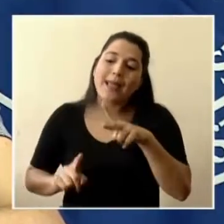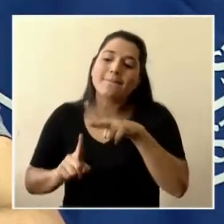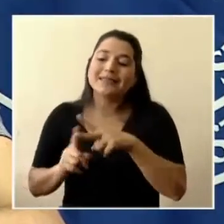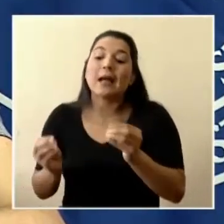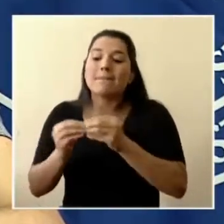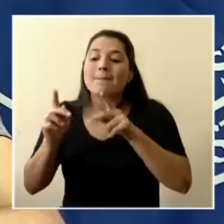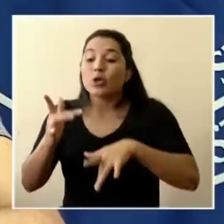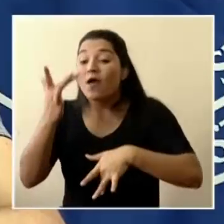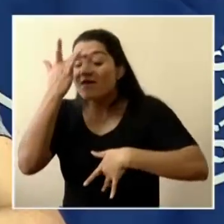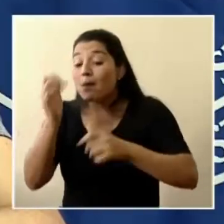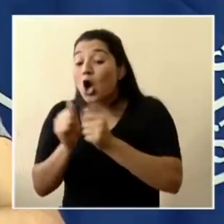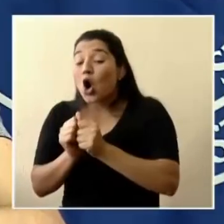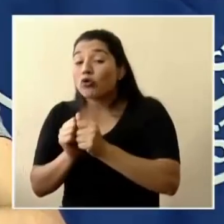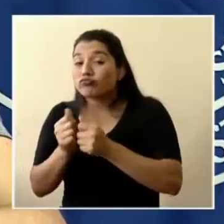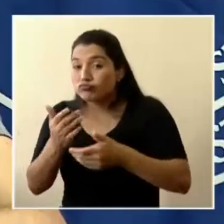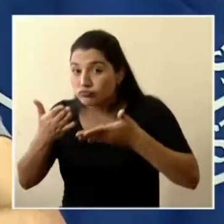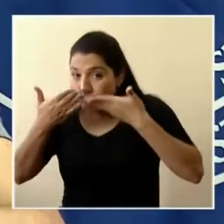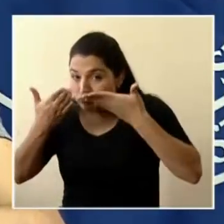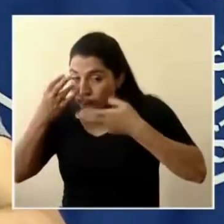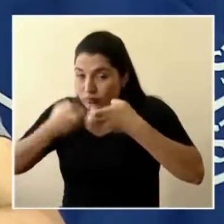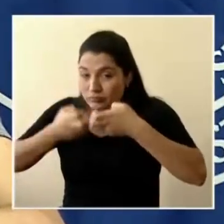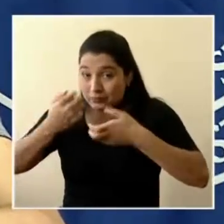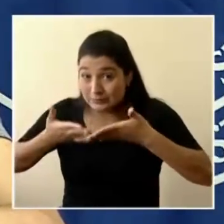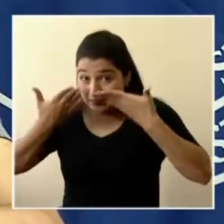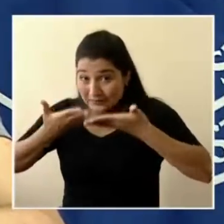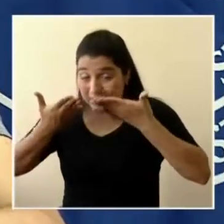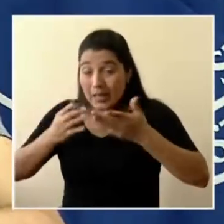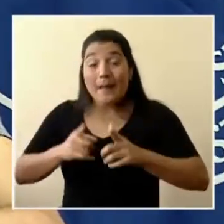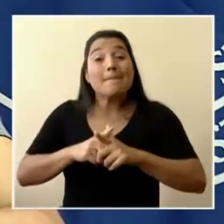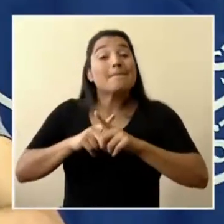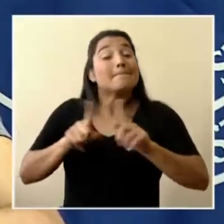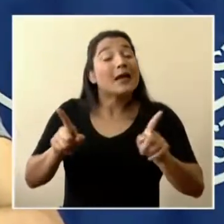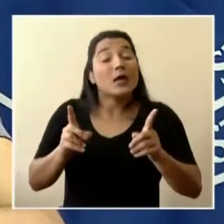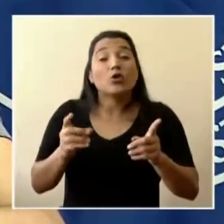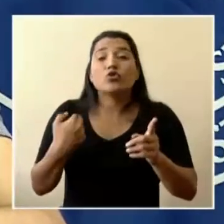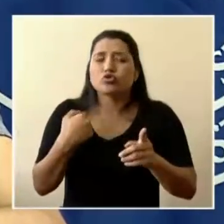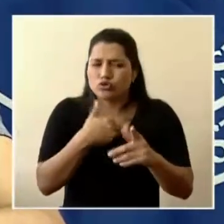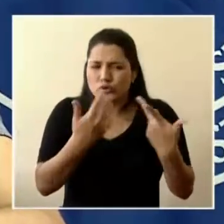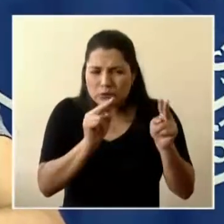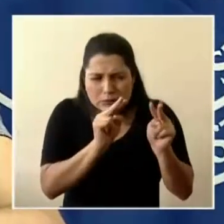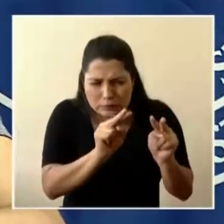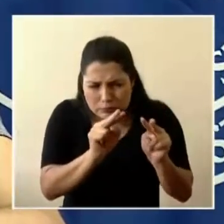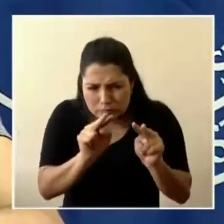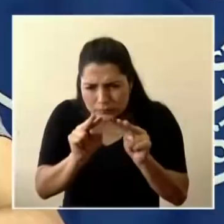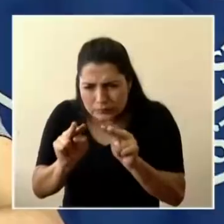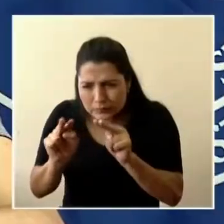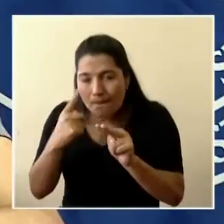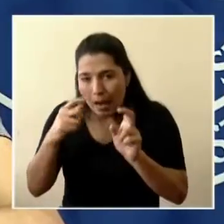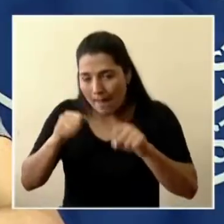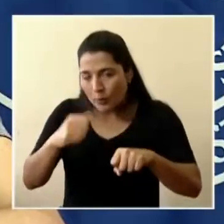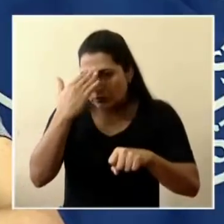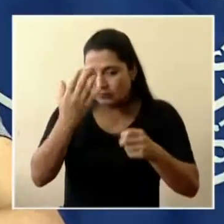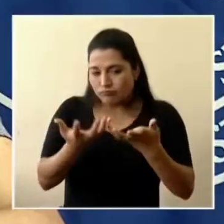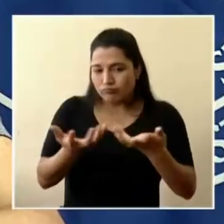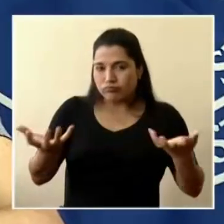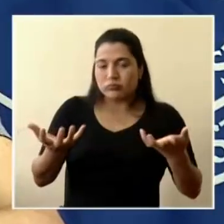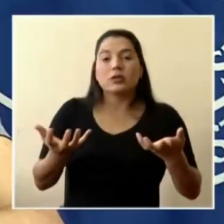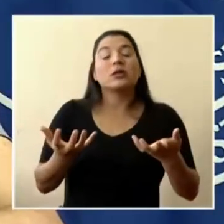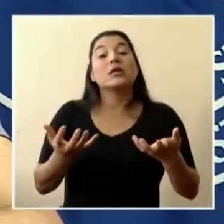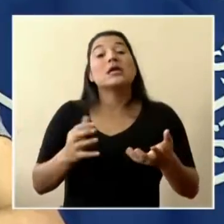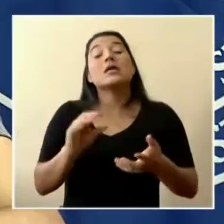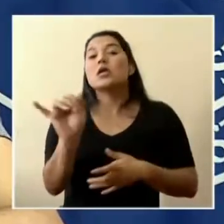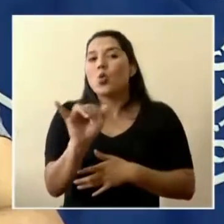respiratorios, pero en todo esto recordemos que los ajustes en la vigilancia ya se han estado haciendo y que incluso estamos usando la